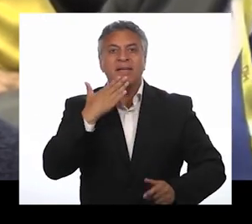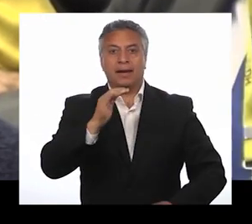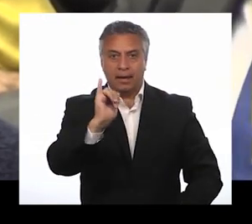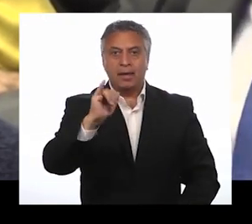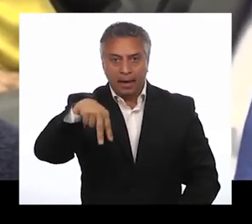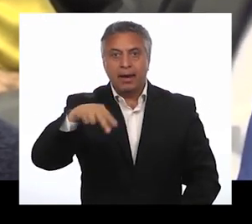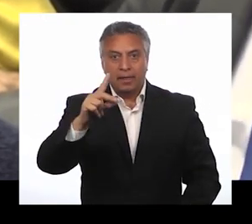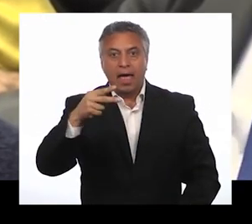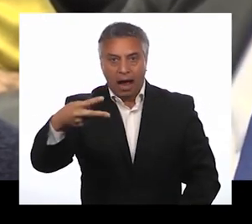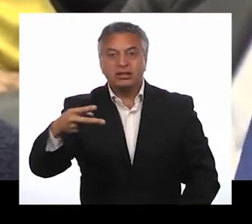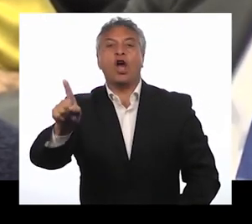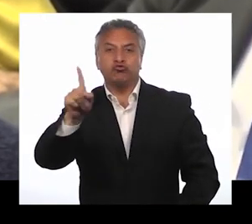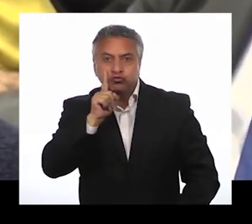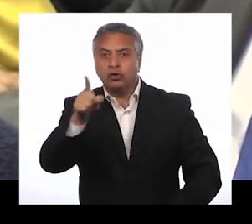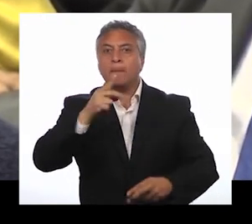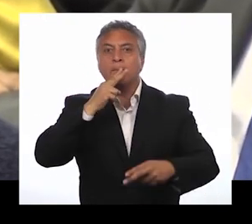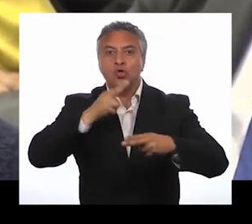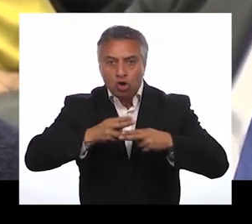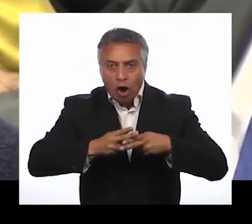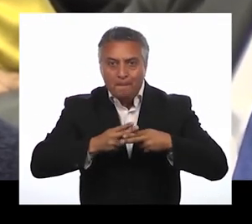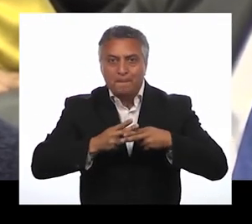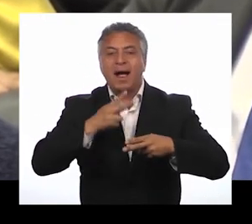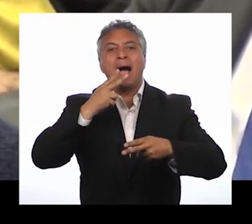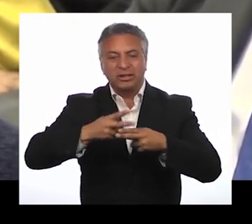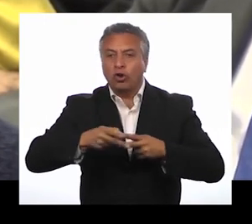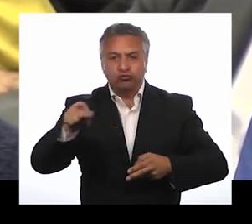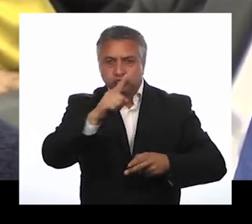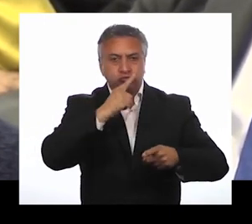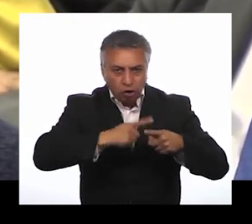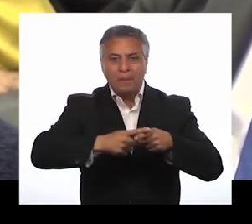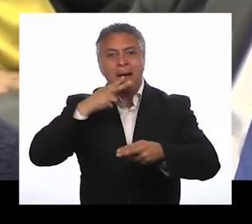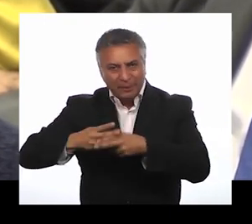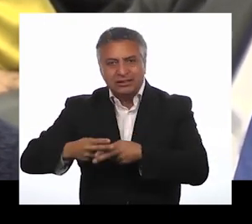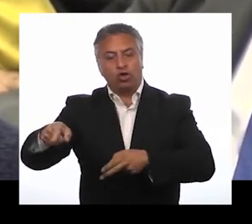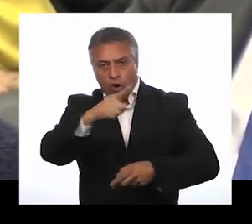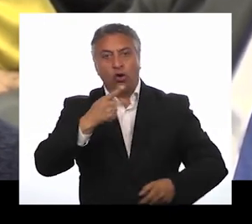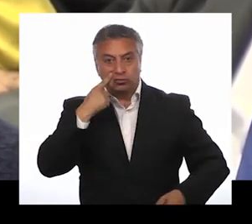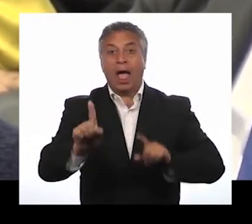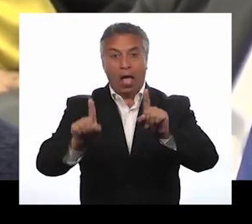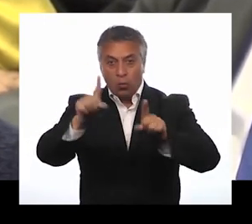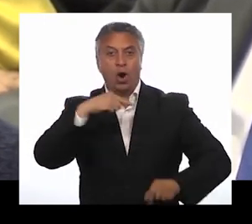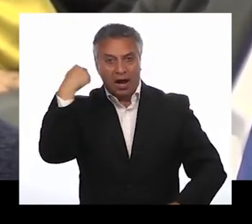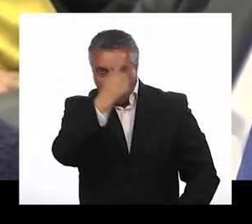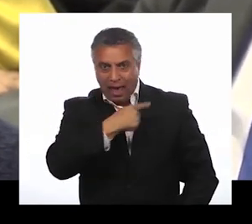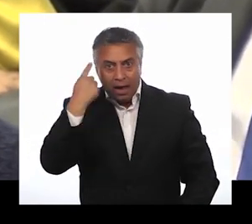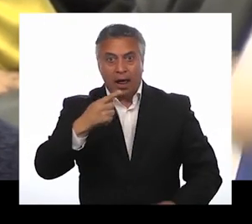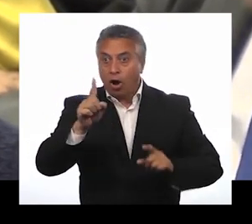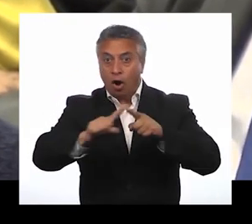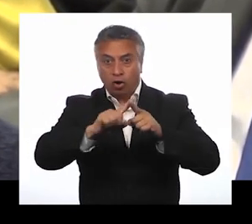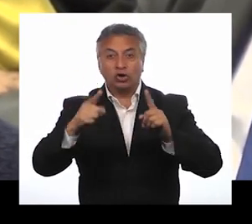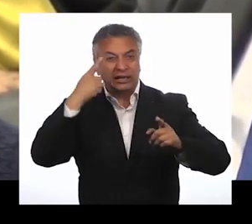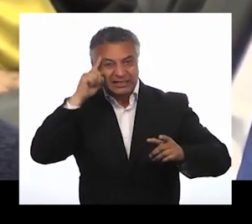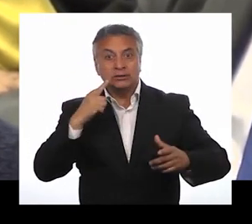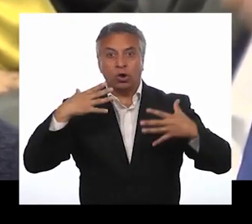el INDH, tienen nombre y apellido, caras y rostros, algunas lesionadas, otros rostros